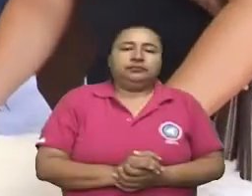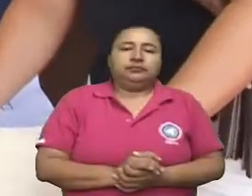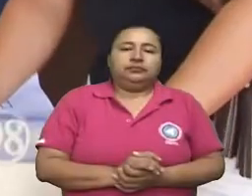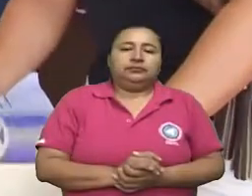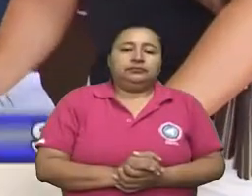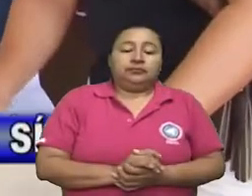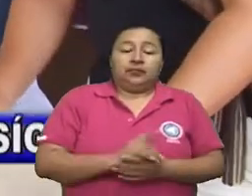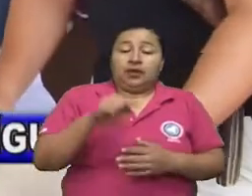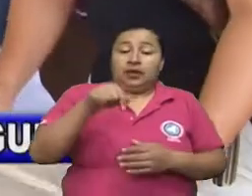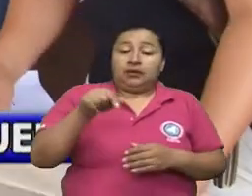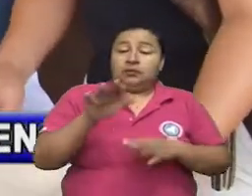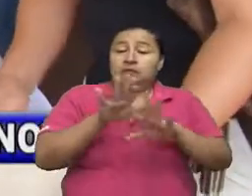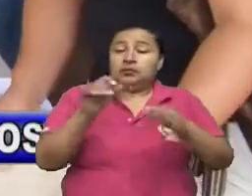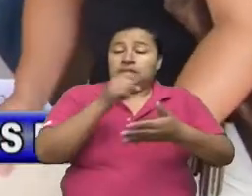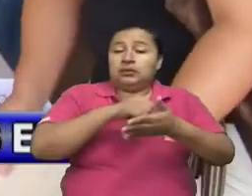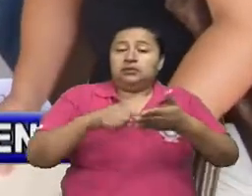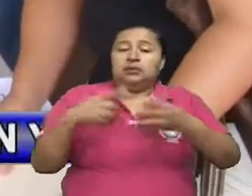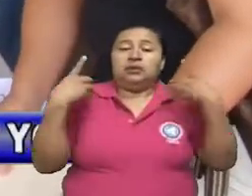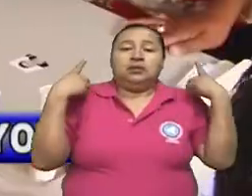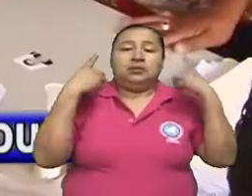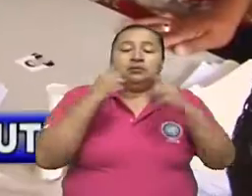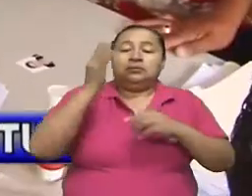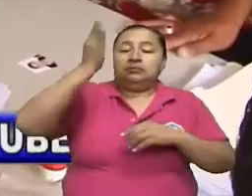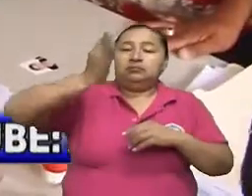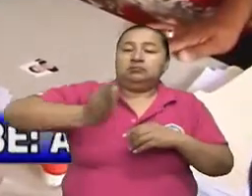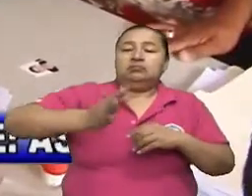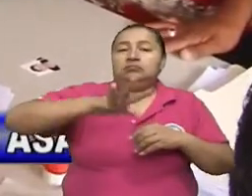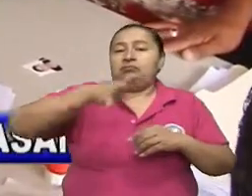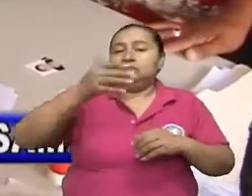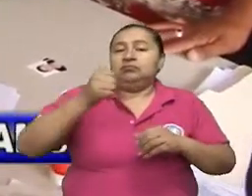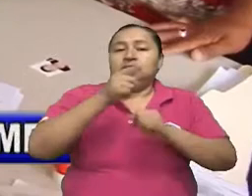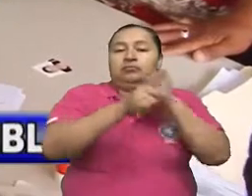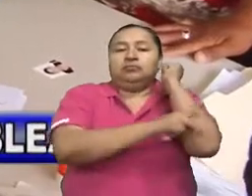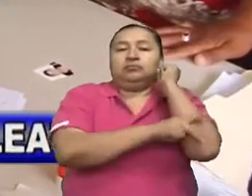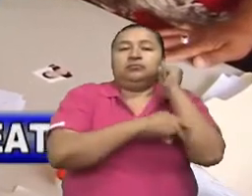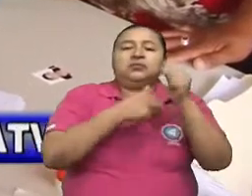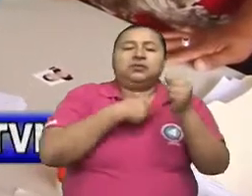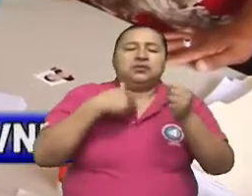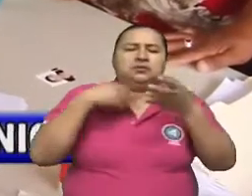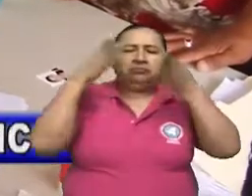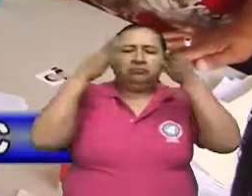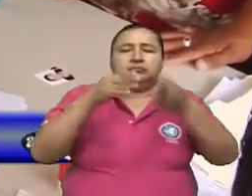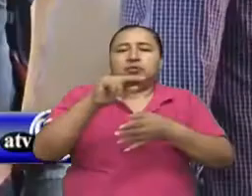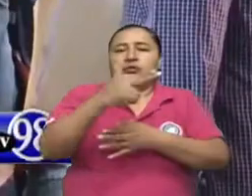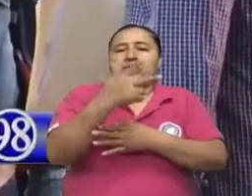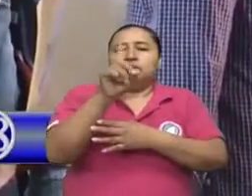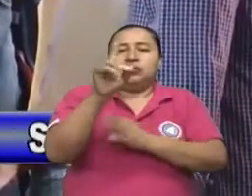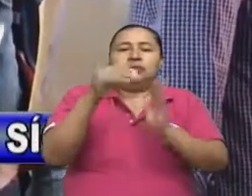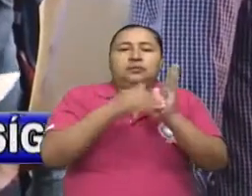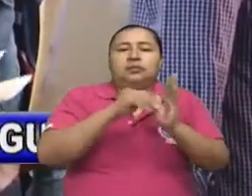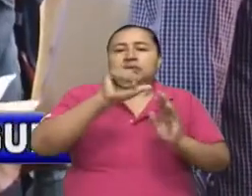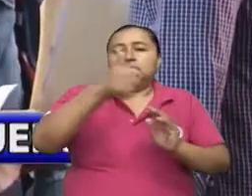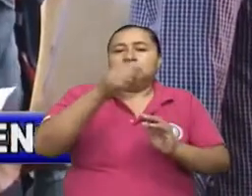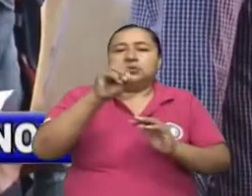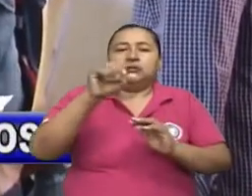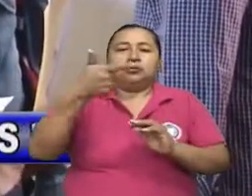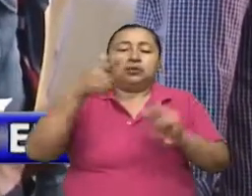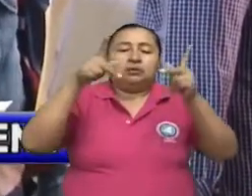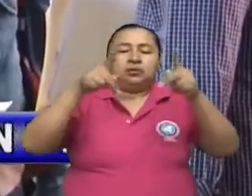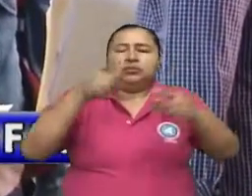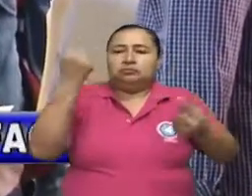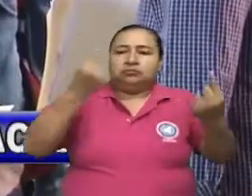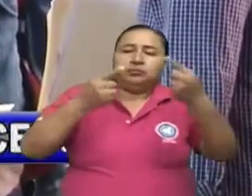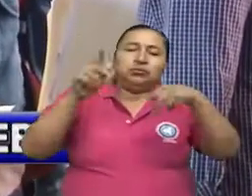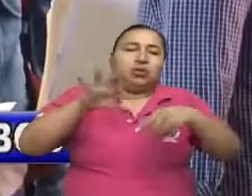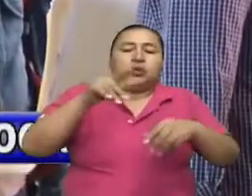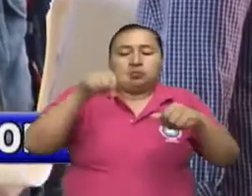En esta última semana, la Dirección de Migración y Extranjería brindó un total de 81.607 servicios a nacionales